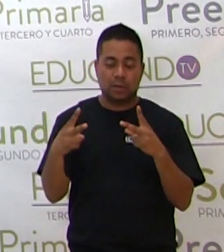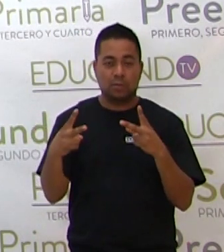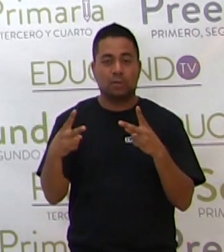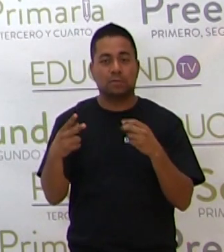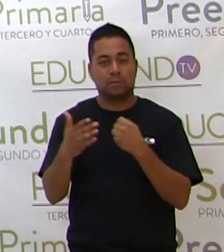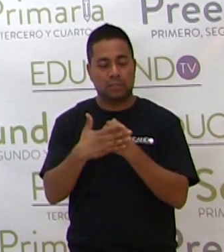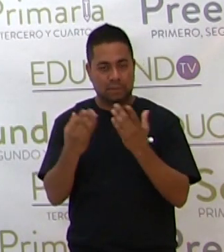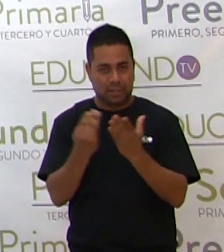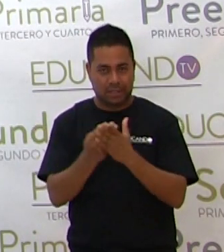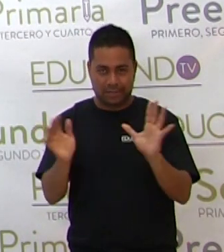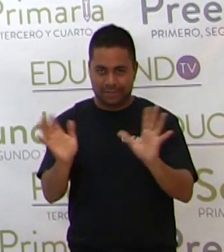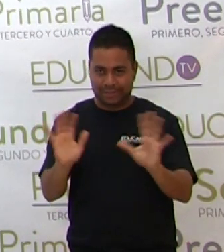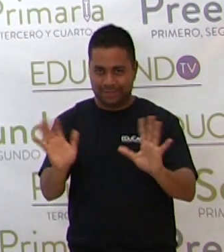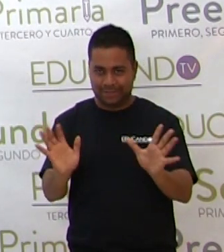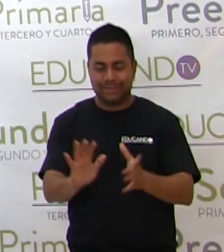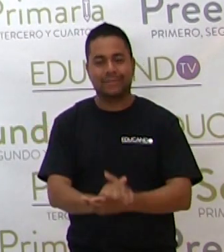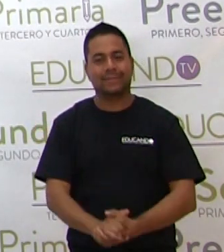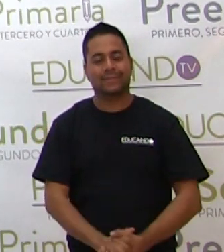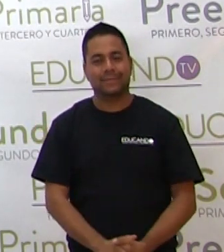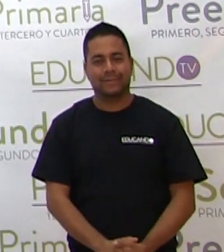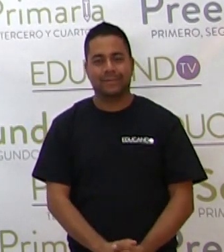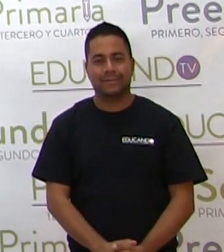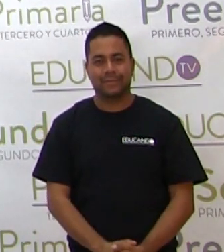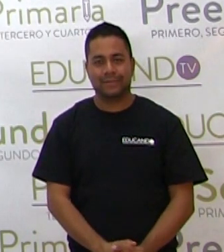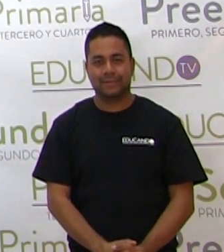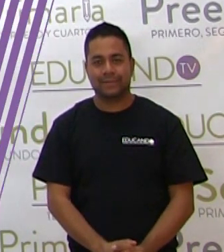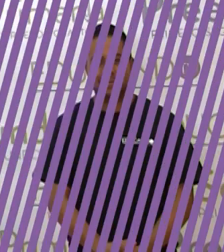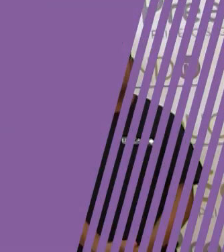próxima sesión hasta pronto